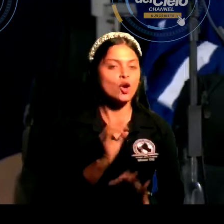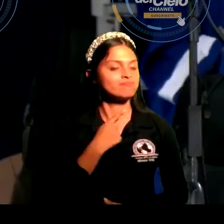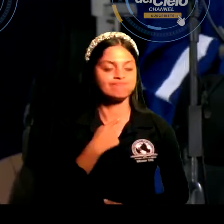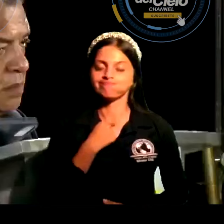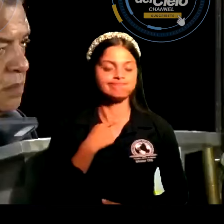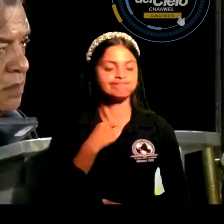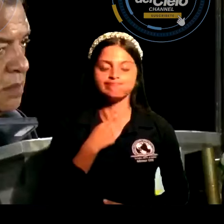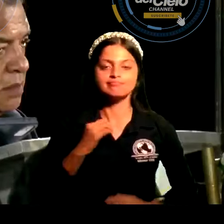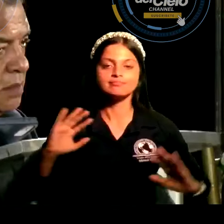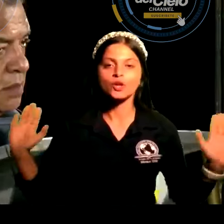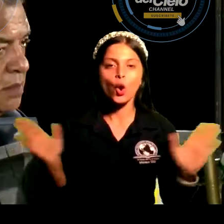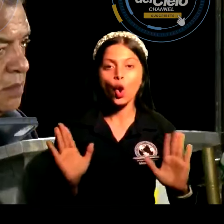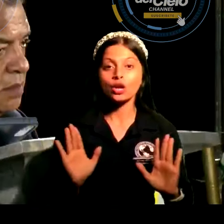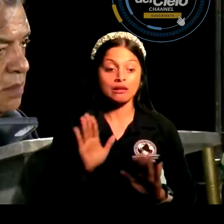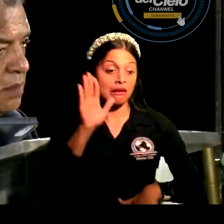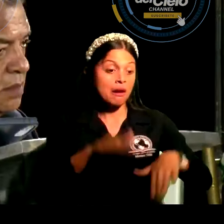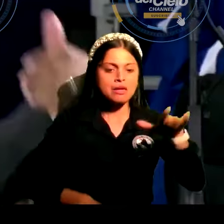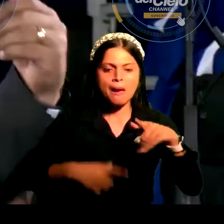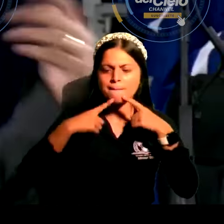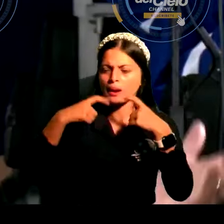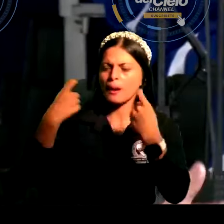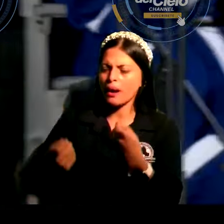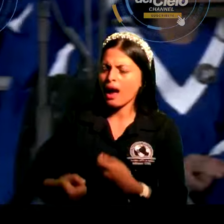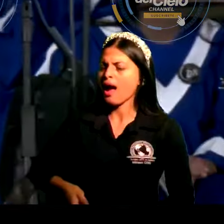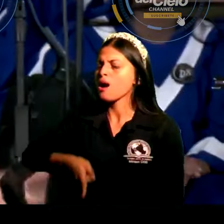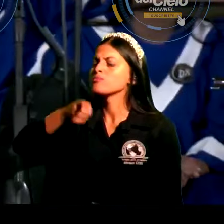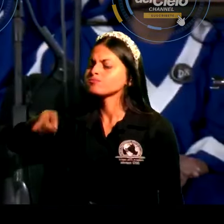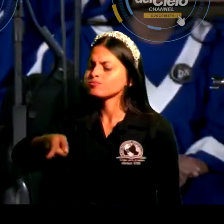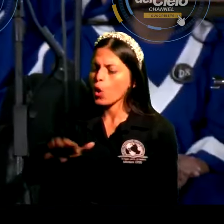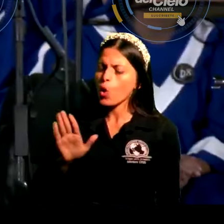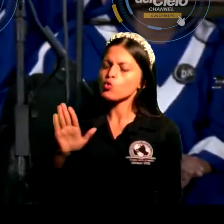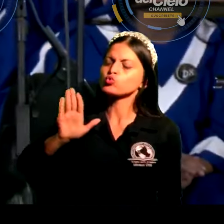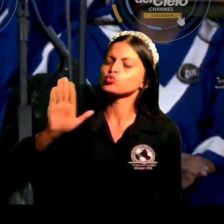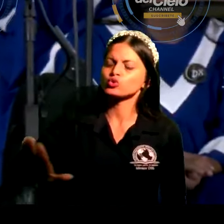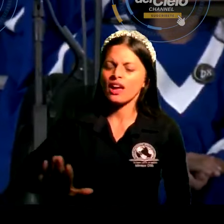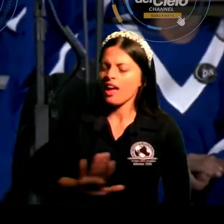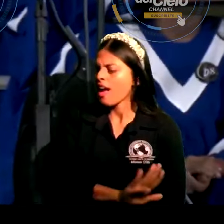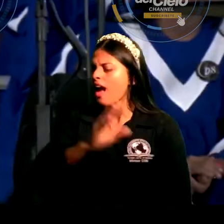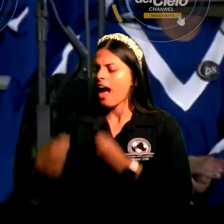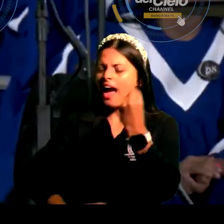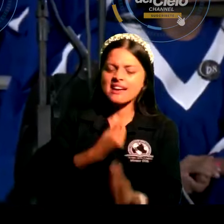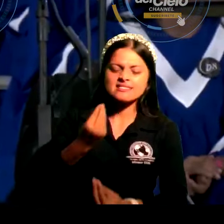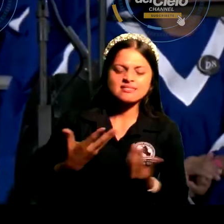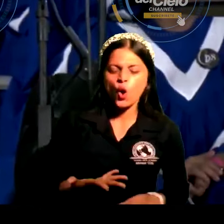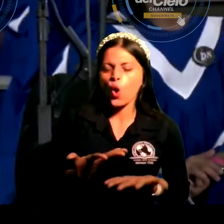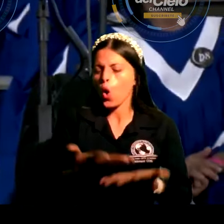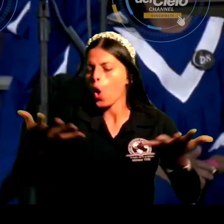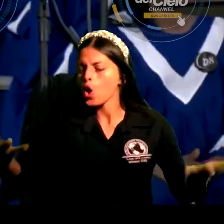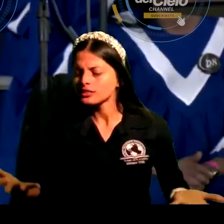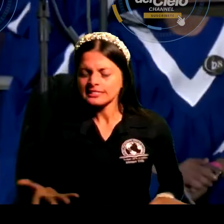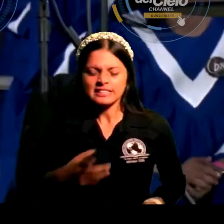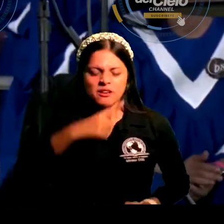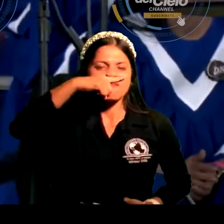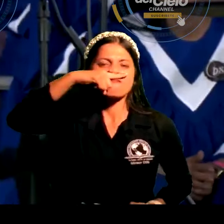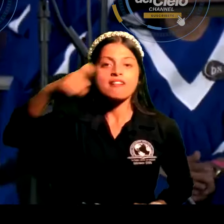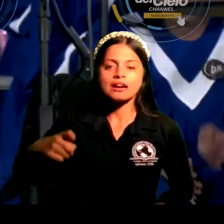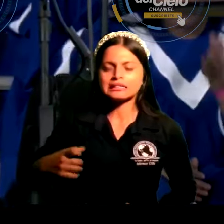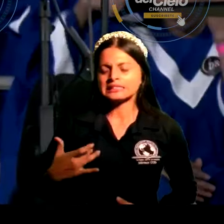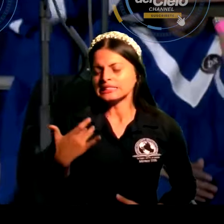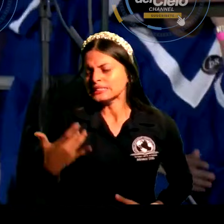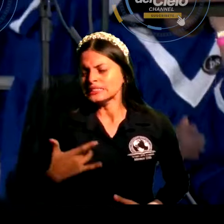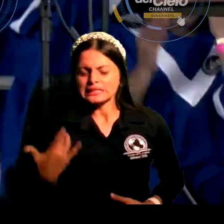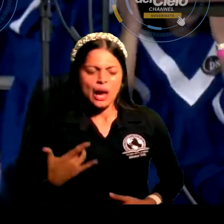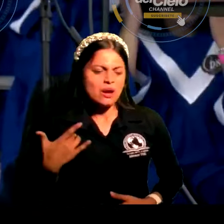del pecado, a veces nos acusan y dicen, es que ustedes hacen sentir mal, quieren hacer sentir culpable